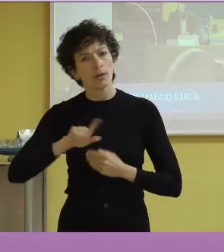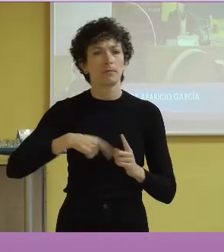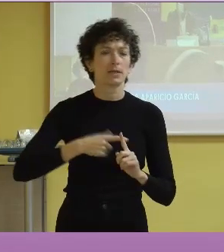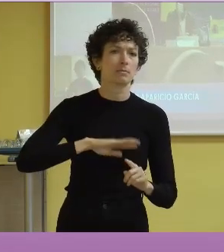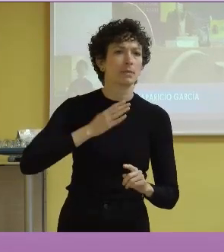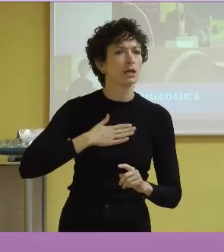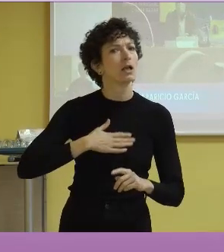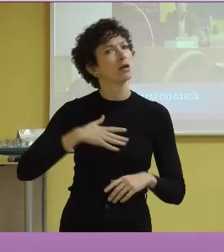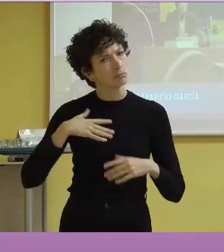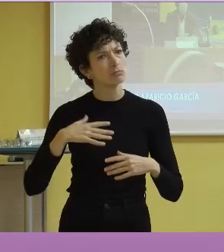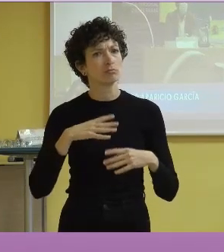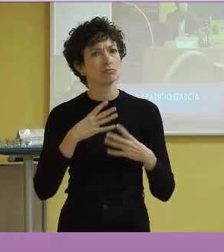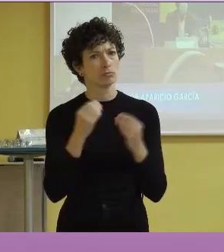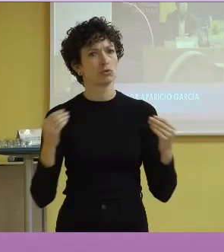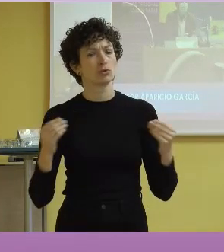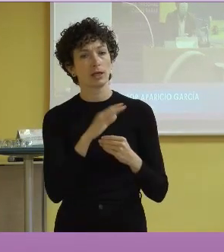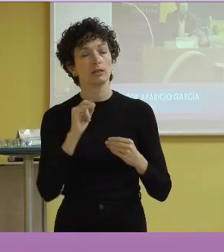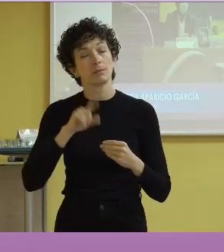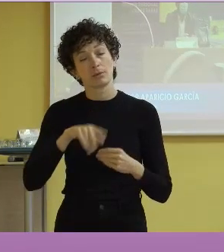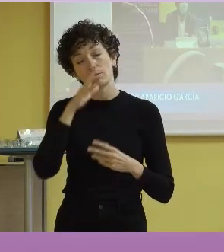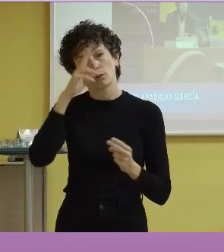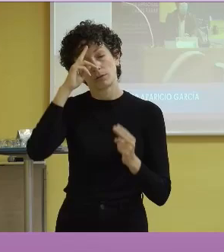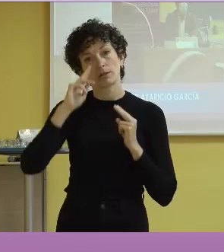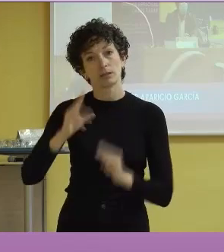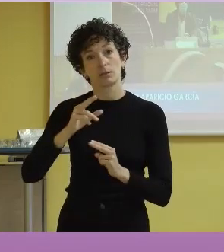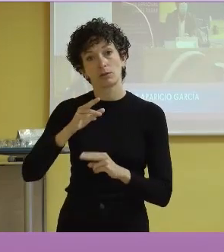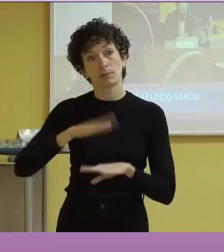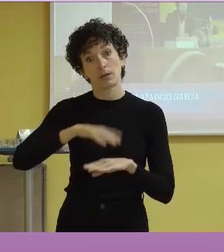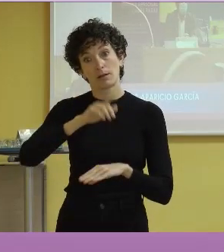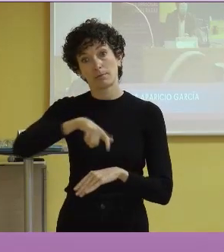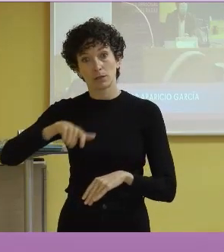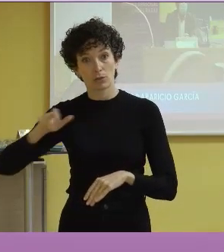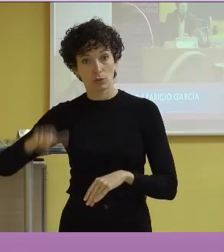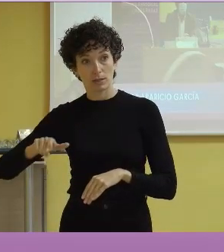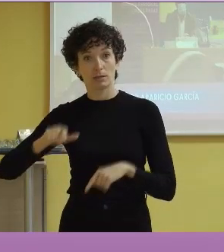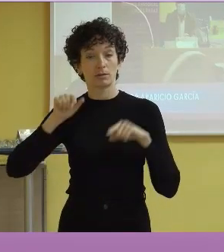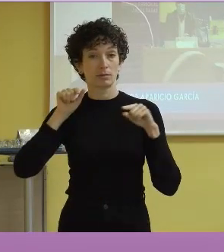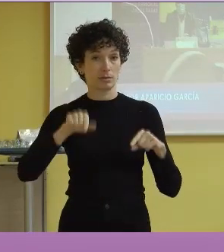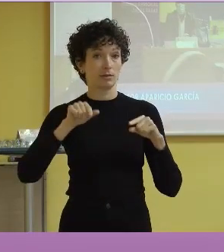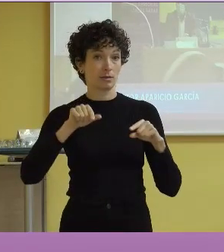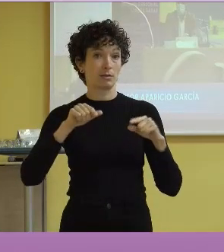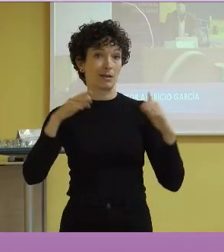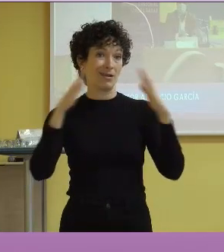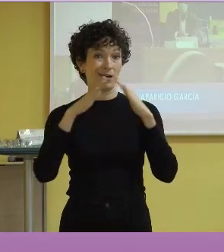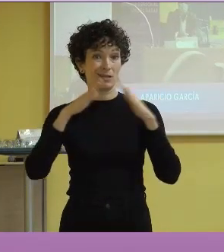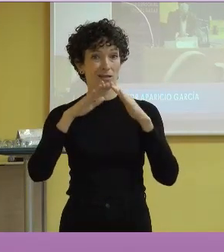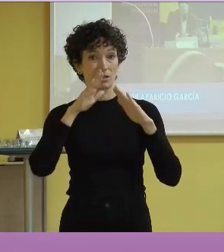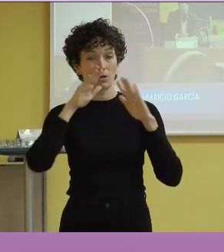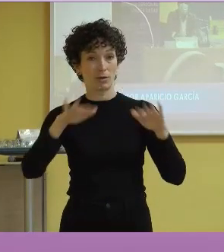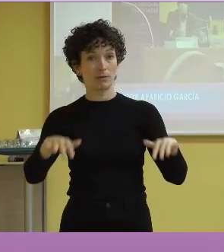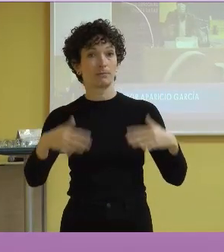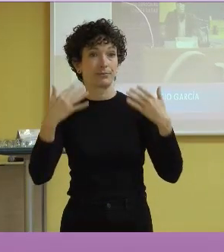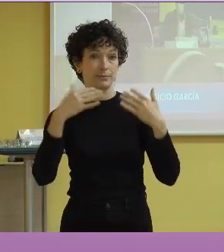y además también por respeto, como siempre digo, a las personas que están detrás en sus casas